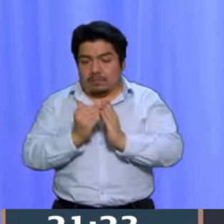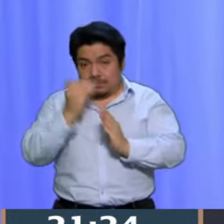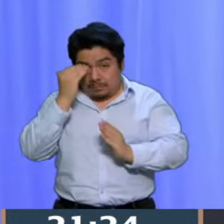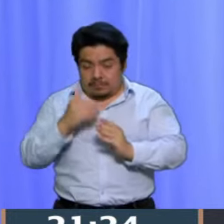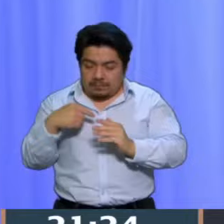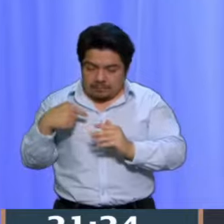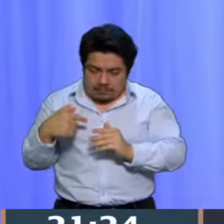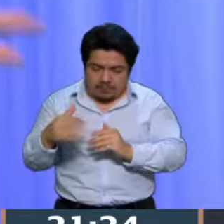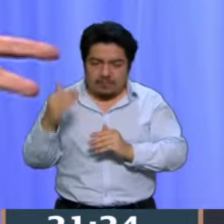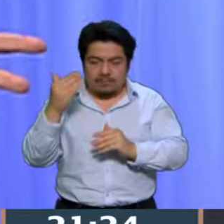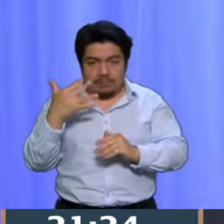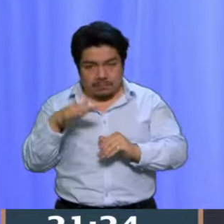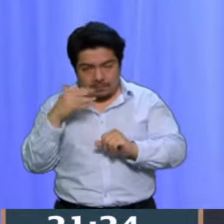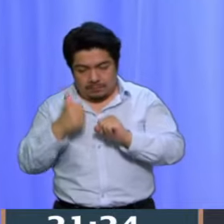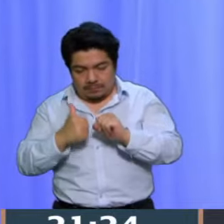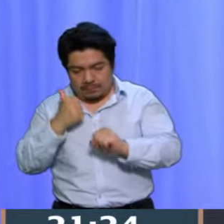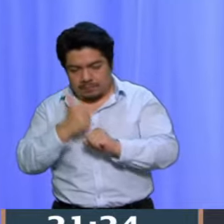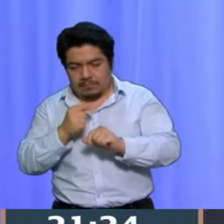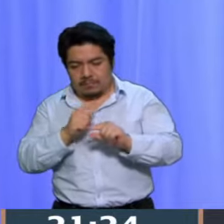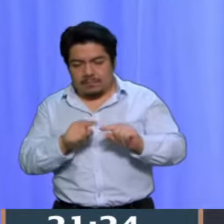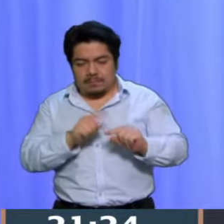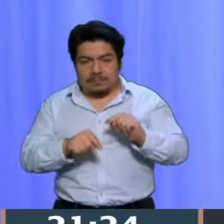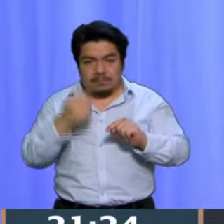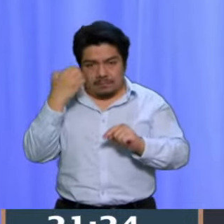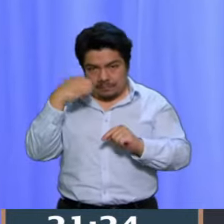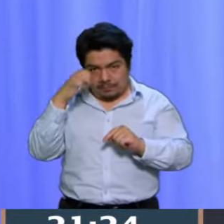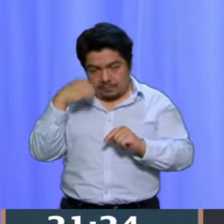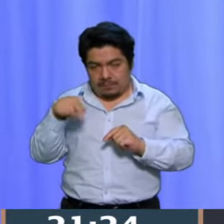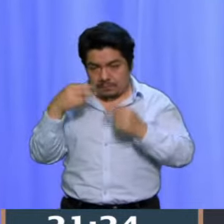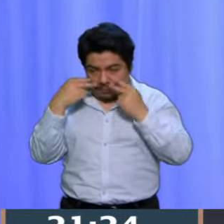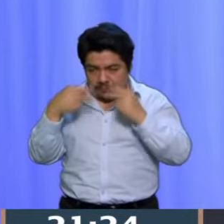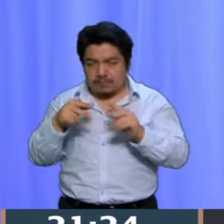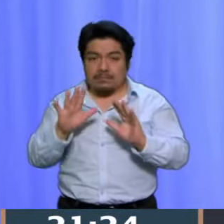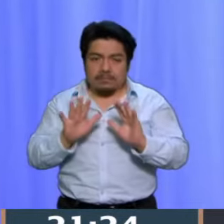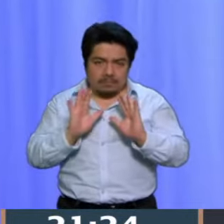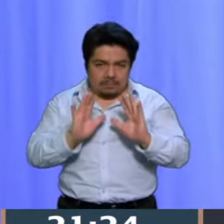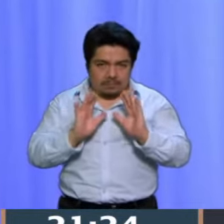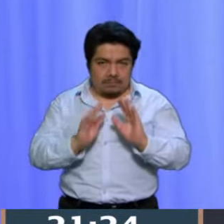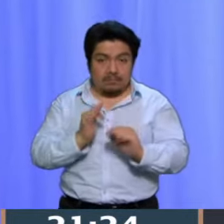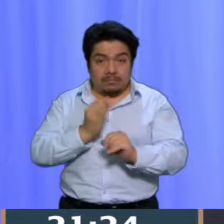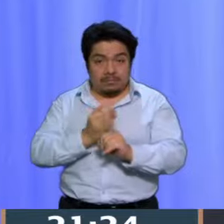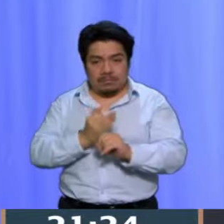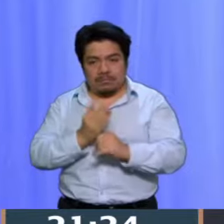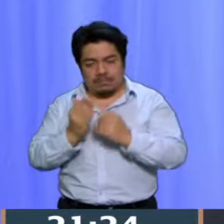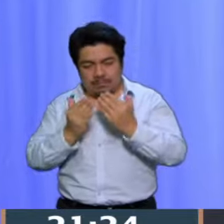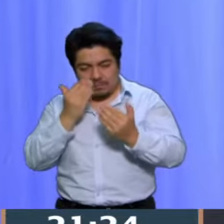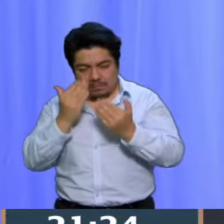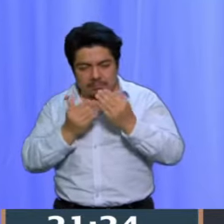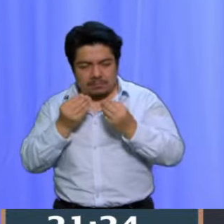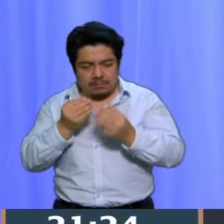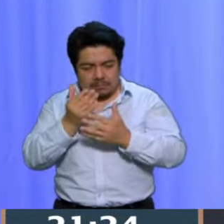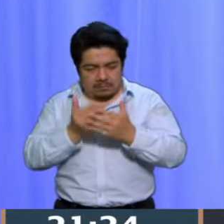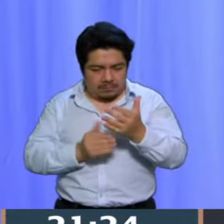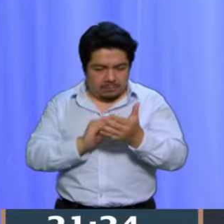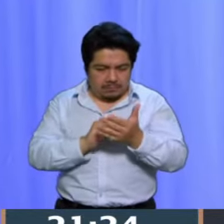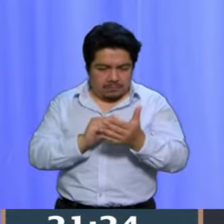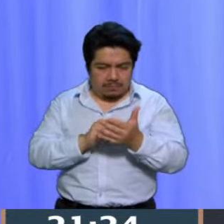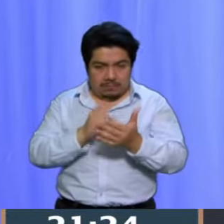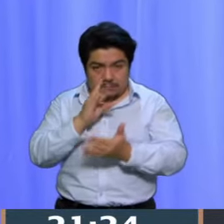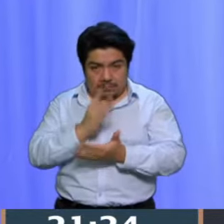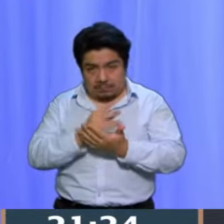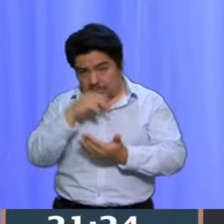largo de muchas décadas, tú lo relatas muy bien en términos de experiencia visible, pero bueno, esto está muy estudiado, muy documentado, no ocurre solo en